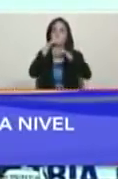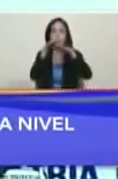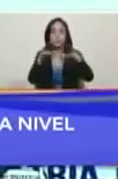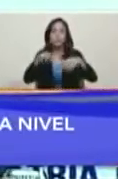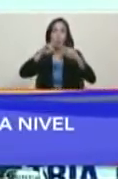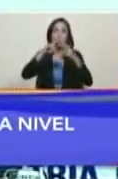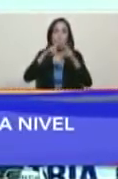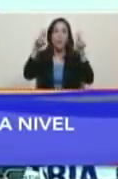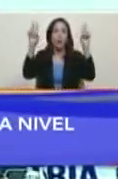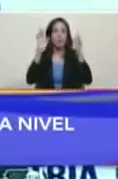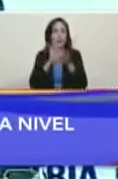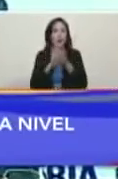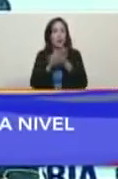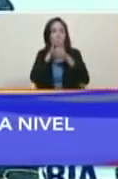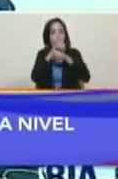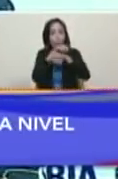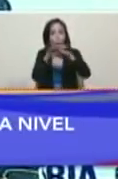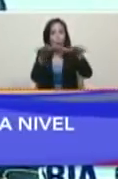el pueblo de Venezuela.